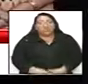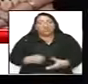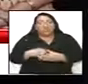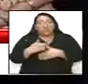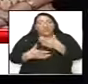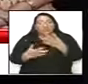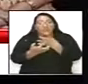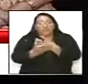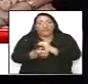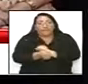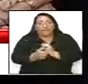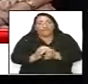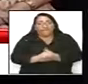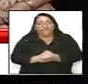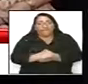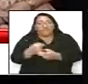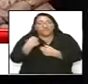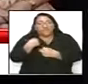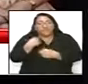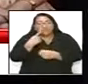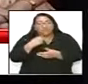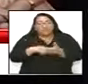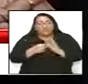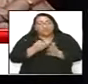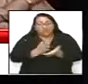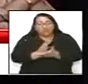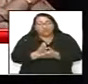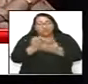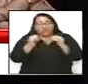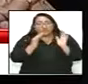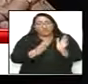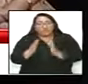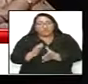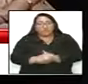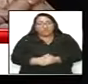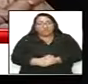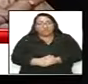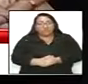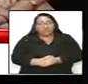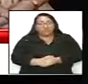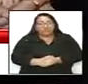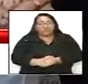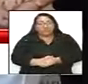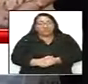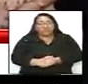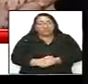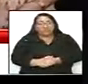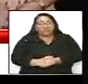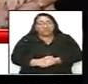proceso penal. Las responsabilidades son netamente individuales.